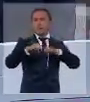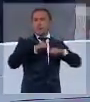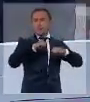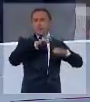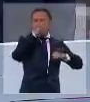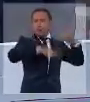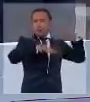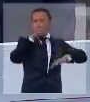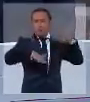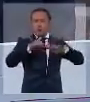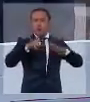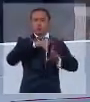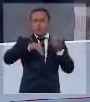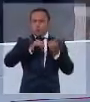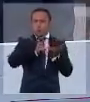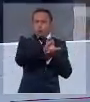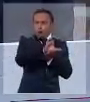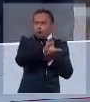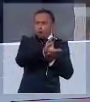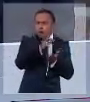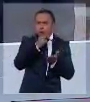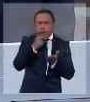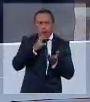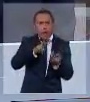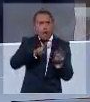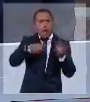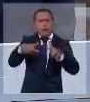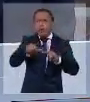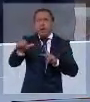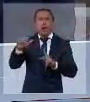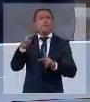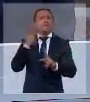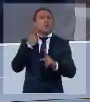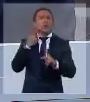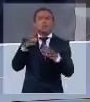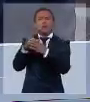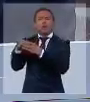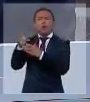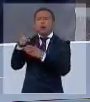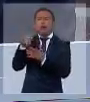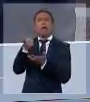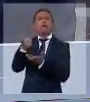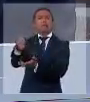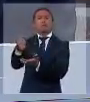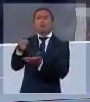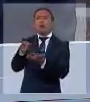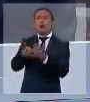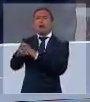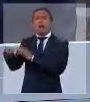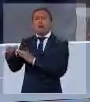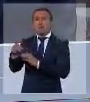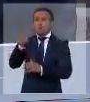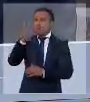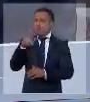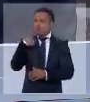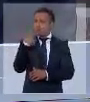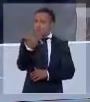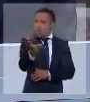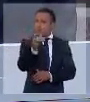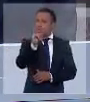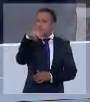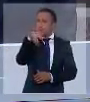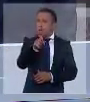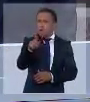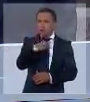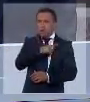de la gente y se lo dio a los operadores políticos de Morena. Y aprovechamos para exigirle al INE una investigación completa y que